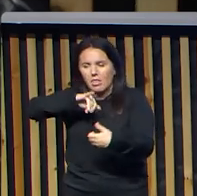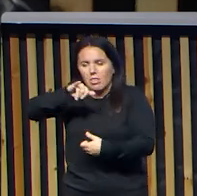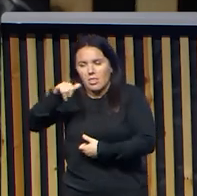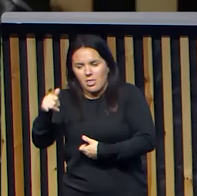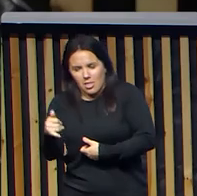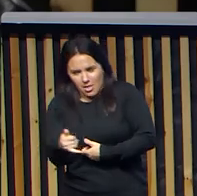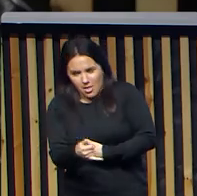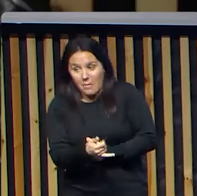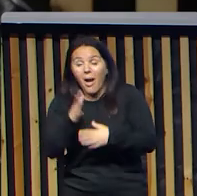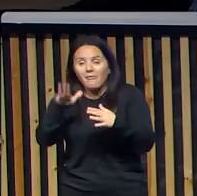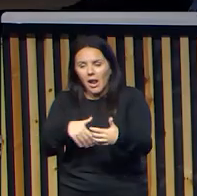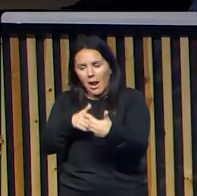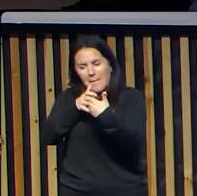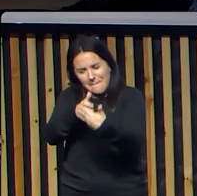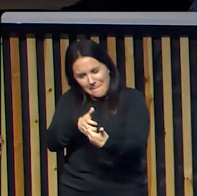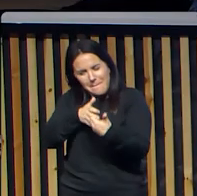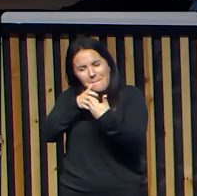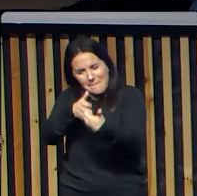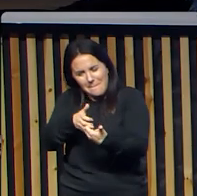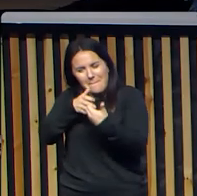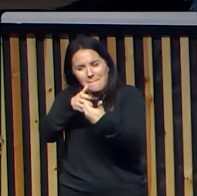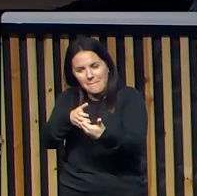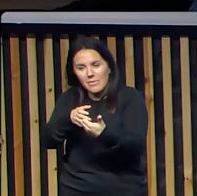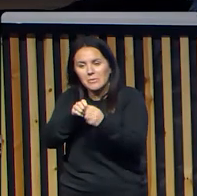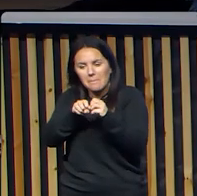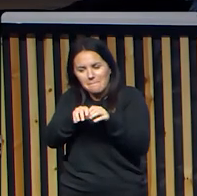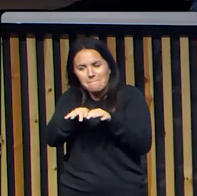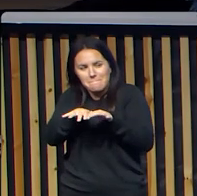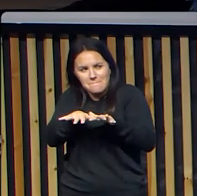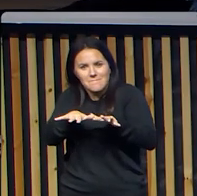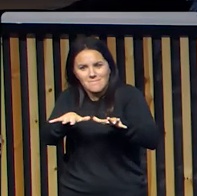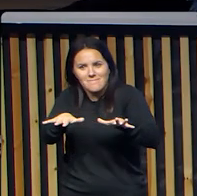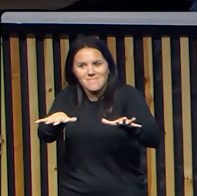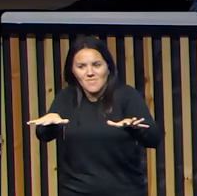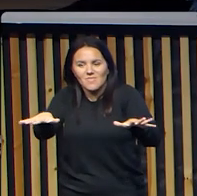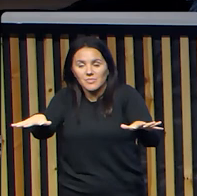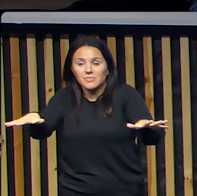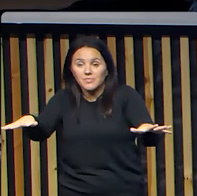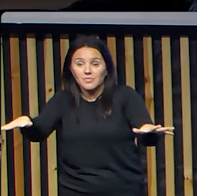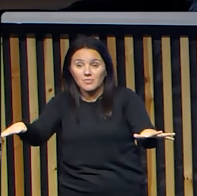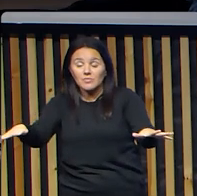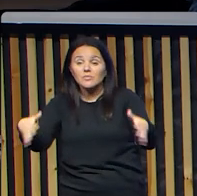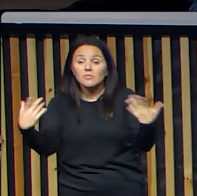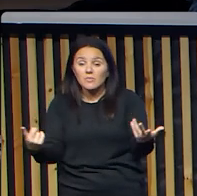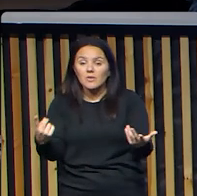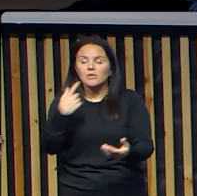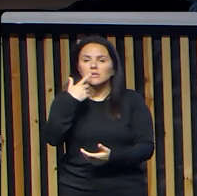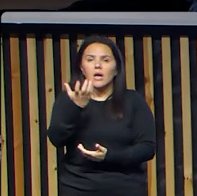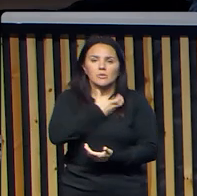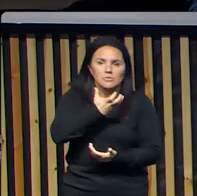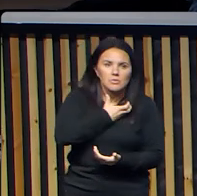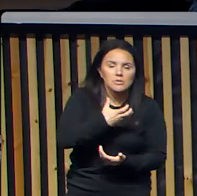cada vez más que los ayuntamientos y los equipos de gobierno más comprometidos con el desarrollo